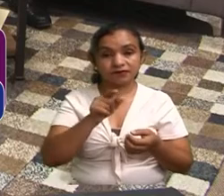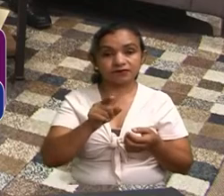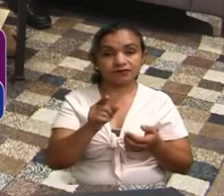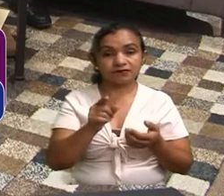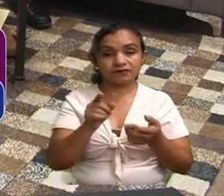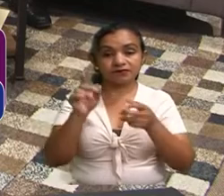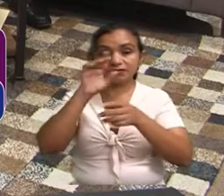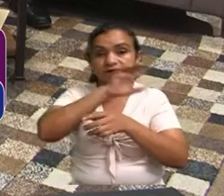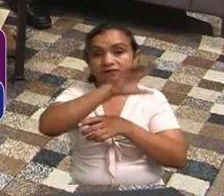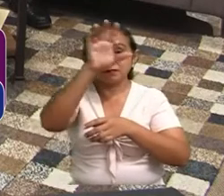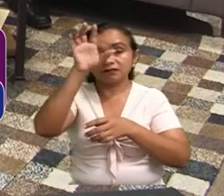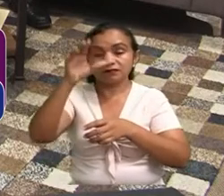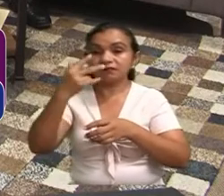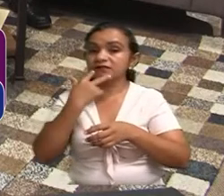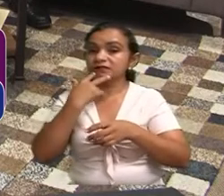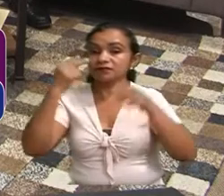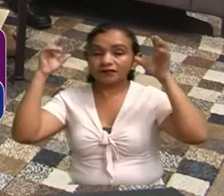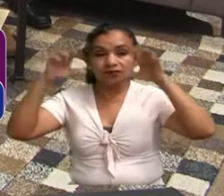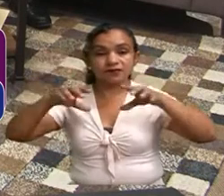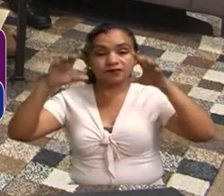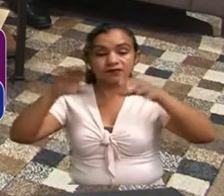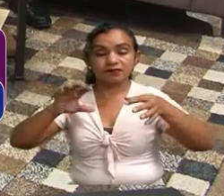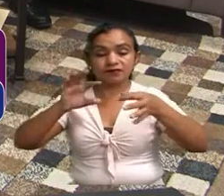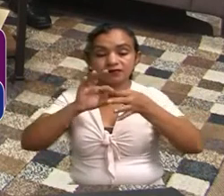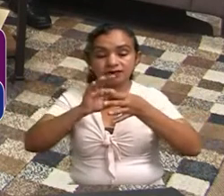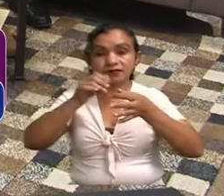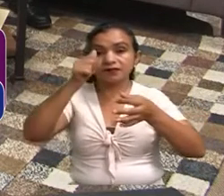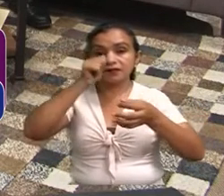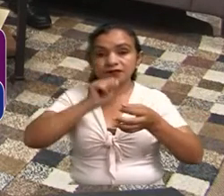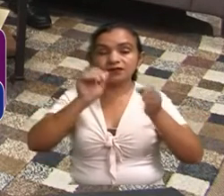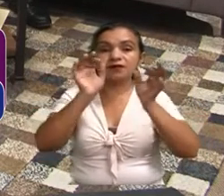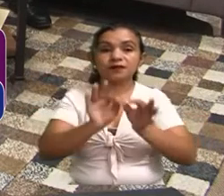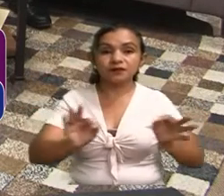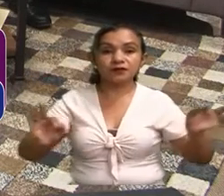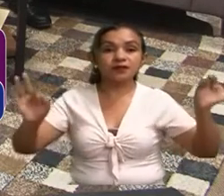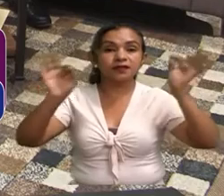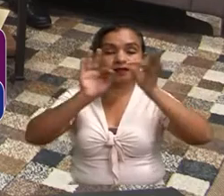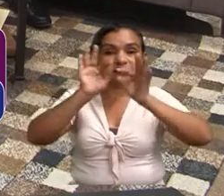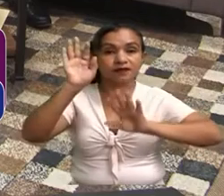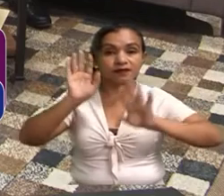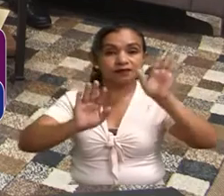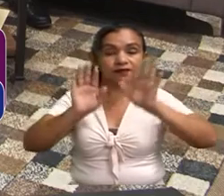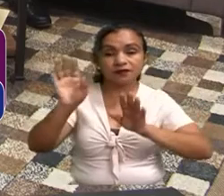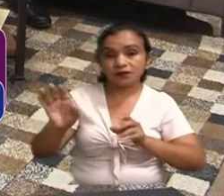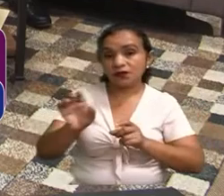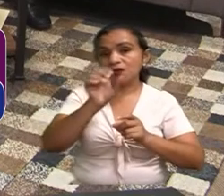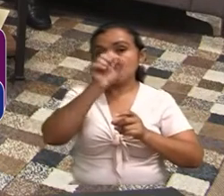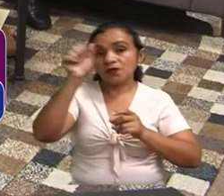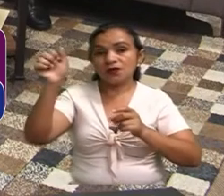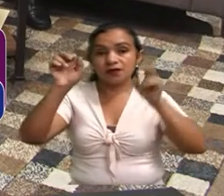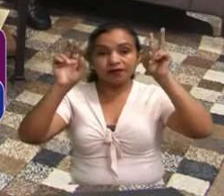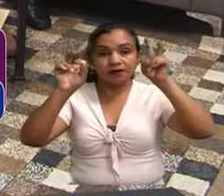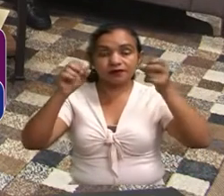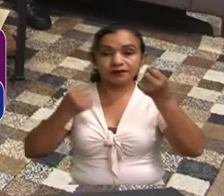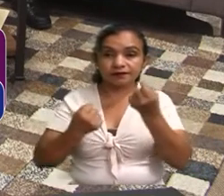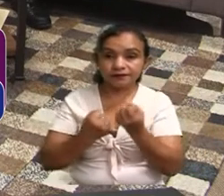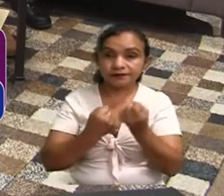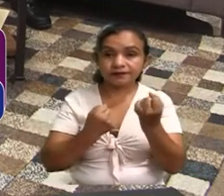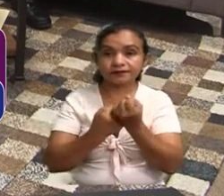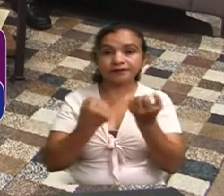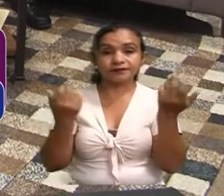una participación junto con ENACAL importante. Pero van a haber otros temas, porque vamos a hablar de la